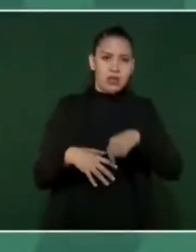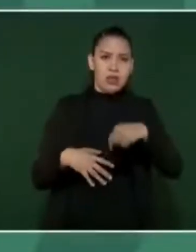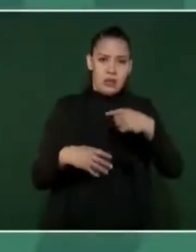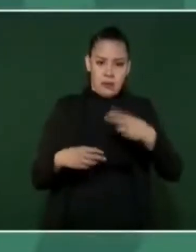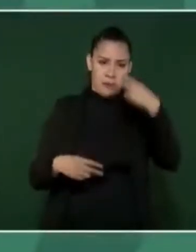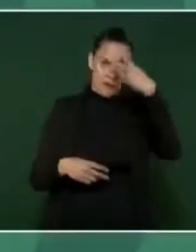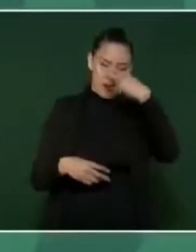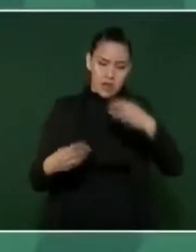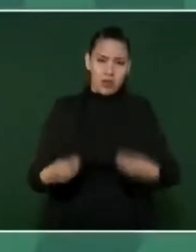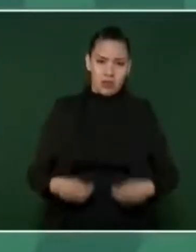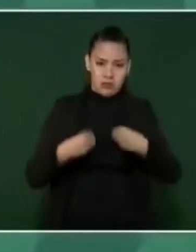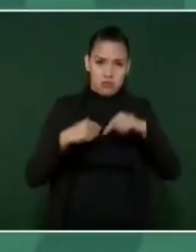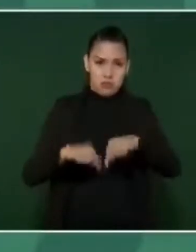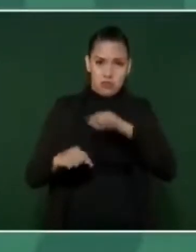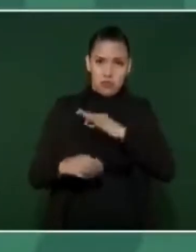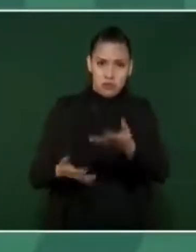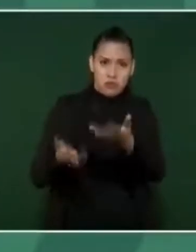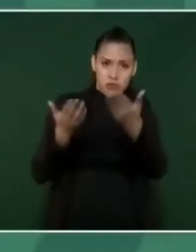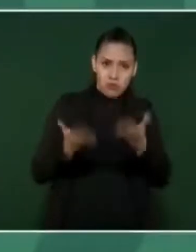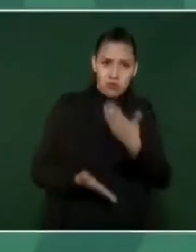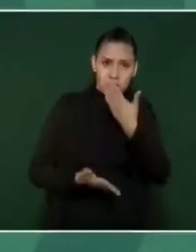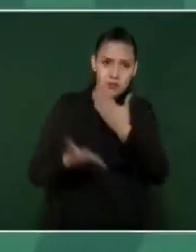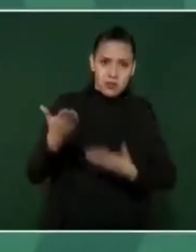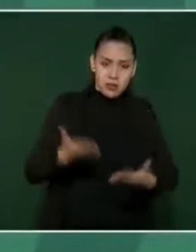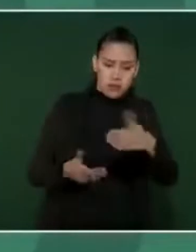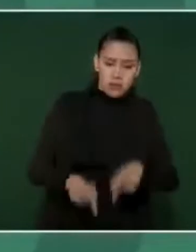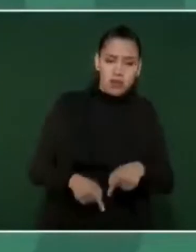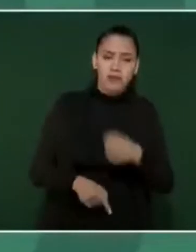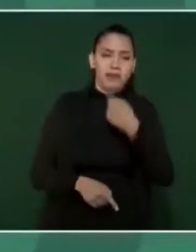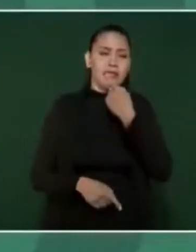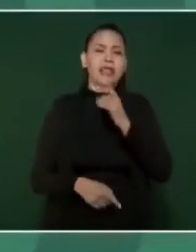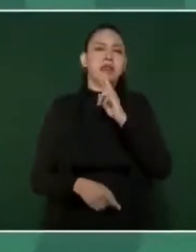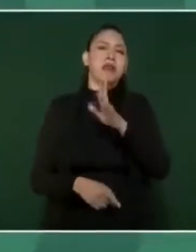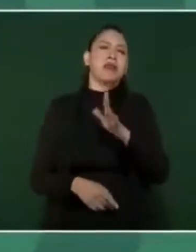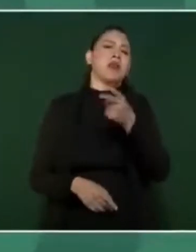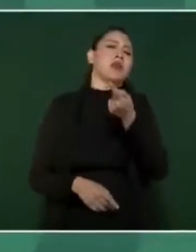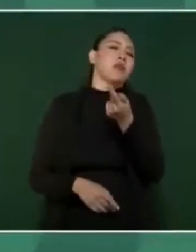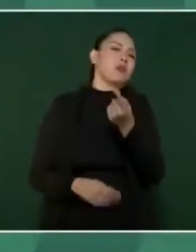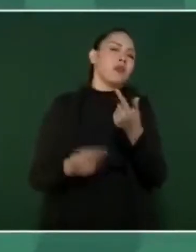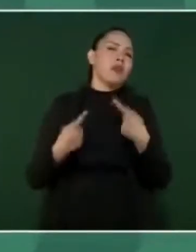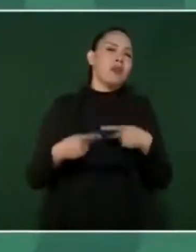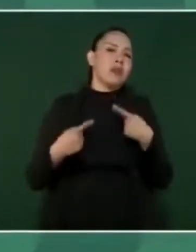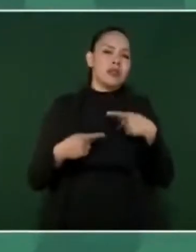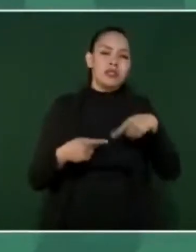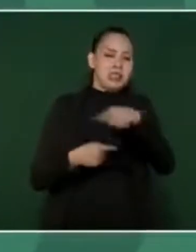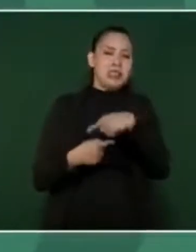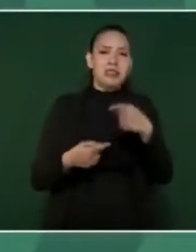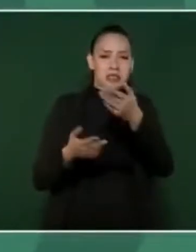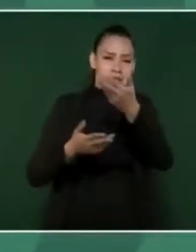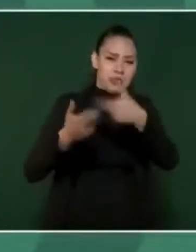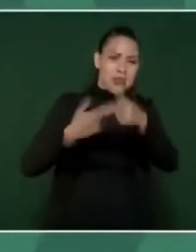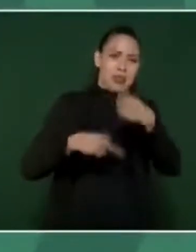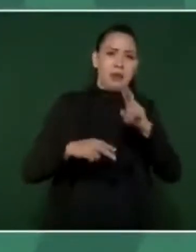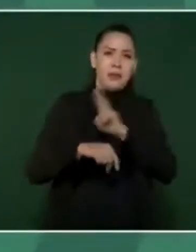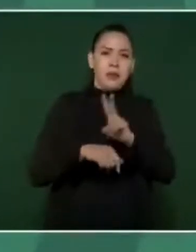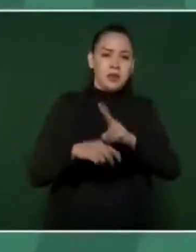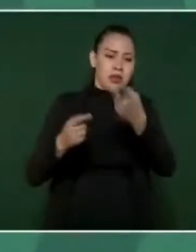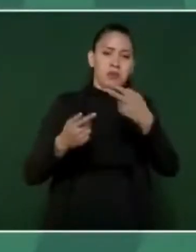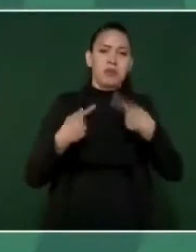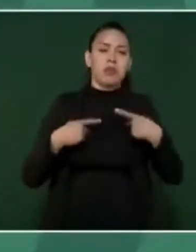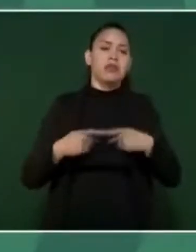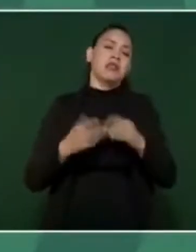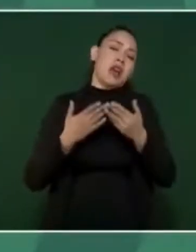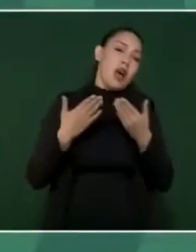porque nos están pidiendo refugio y se los damos. Entonces, lo que nos ha ofrecido Estados Unidos, o a nosotros, se lo ofreció a los venezolanos en este caso,